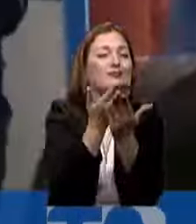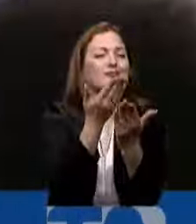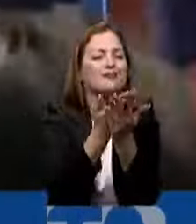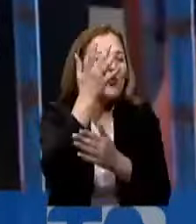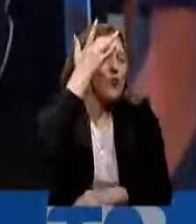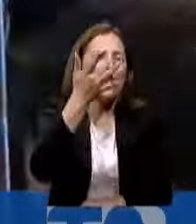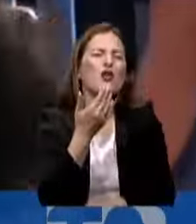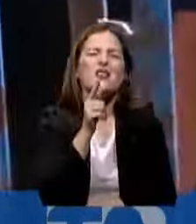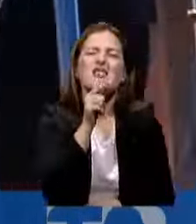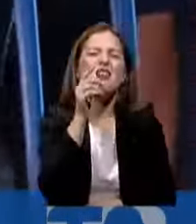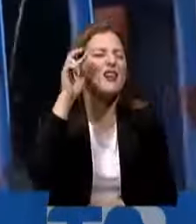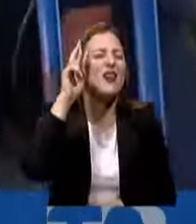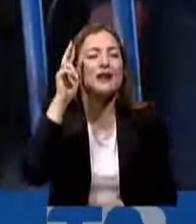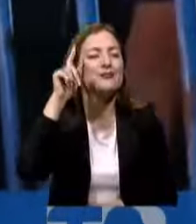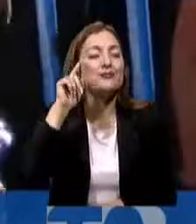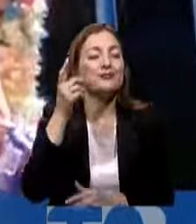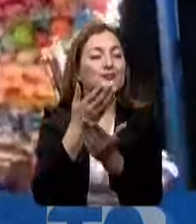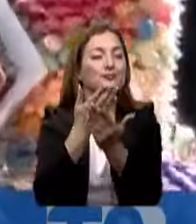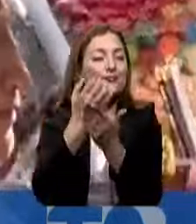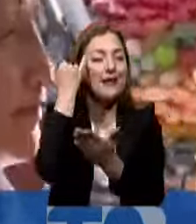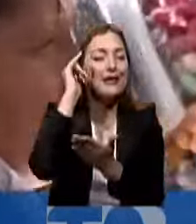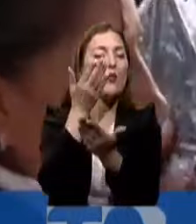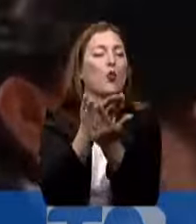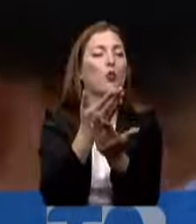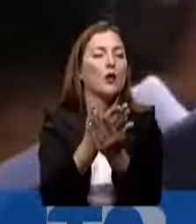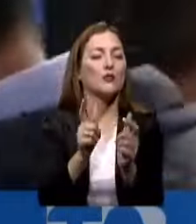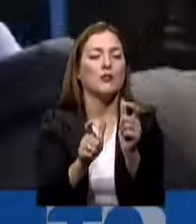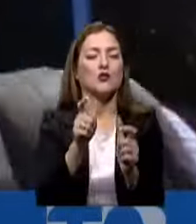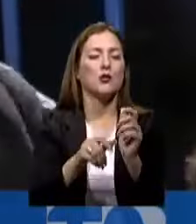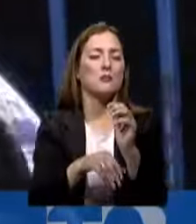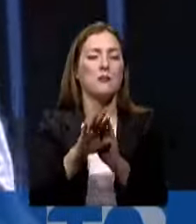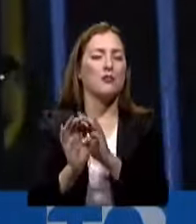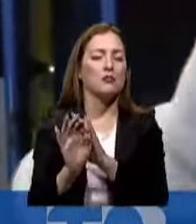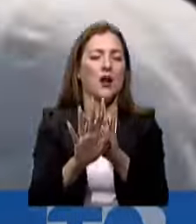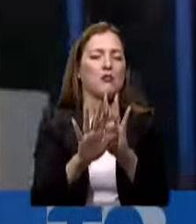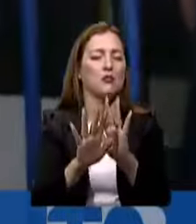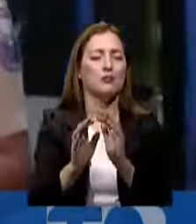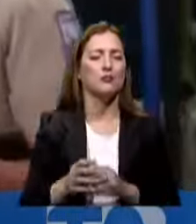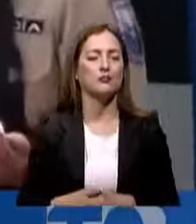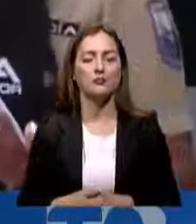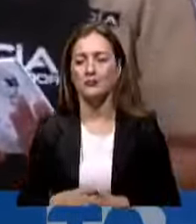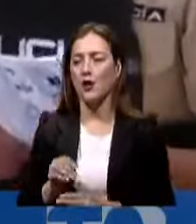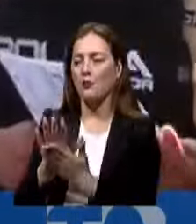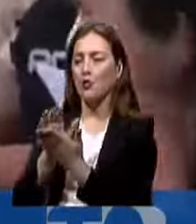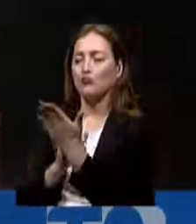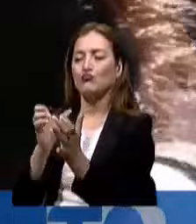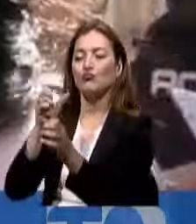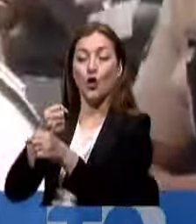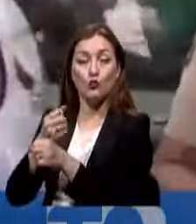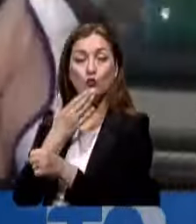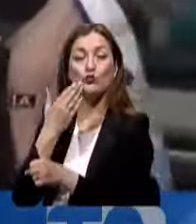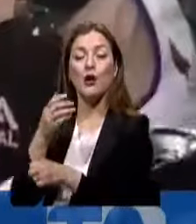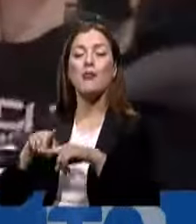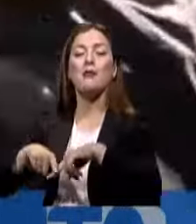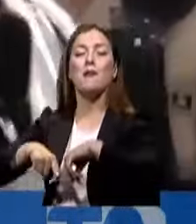Porque sabemos que este es uno de los distritos más concurridos de personas, ¿no? Sí, bueno, nosotros estos proyectos los vamos realizando en